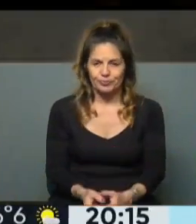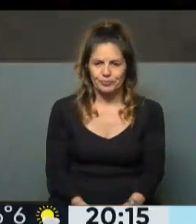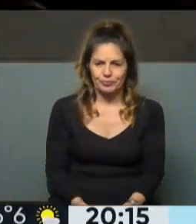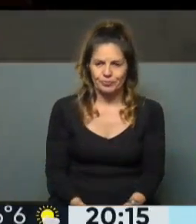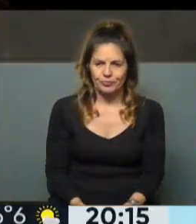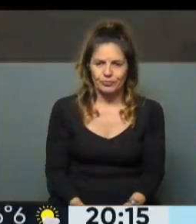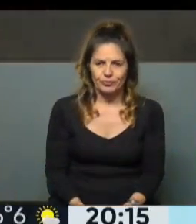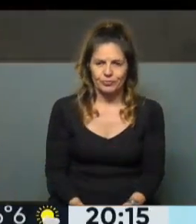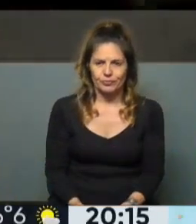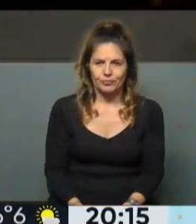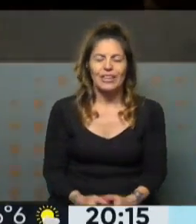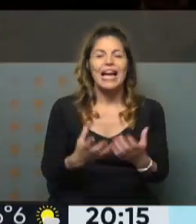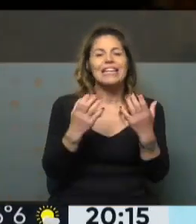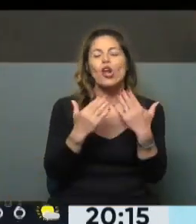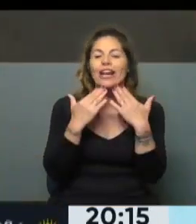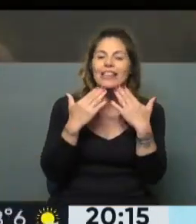quiero